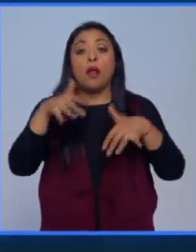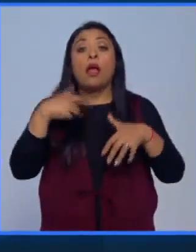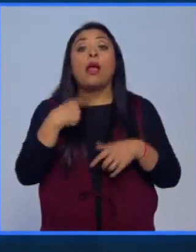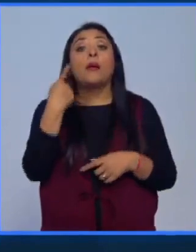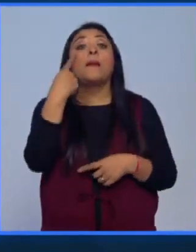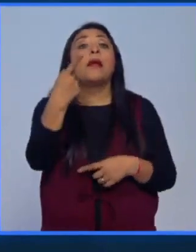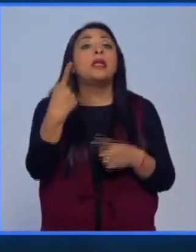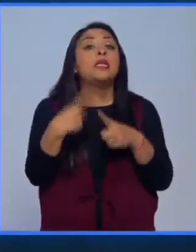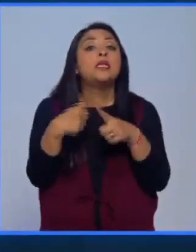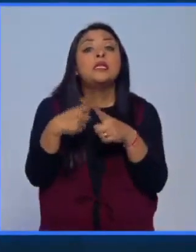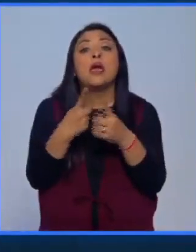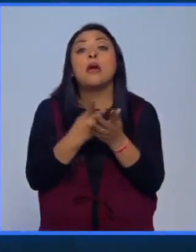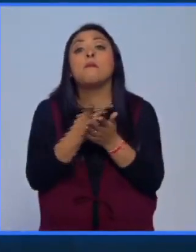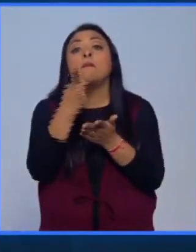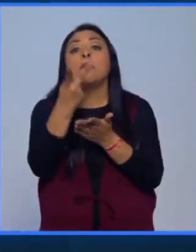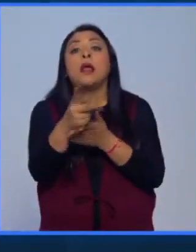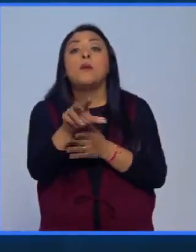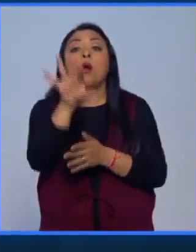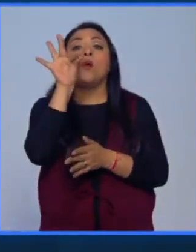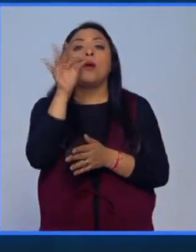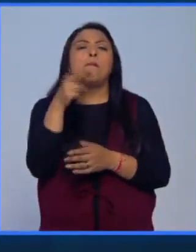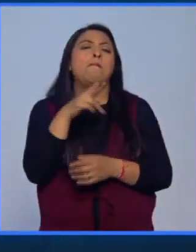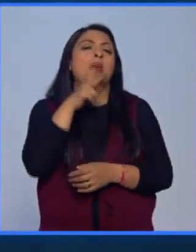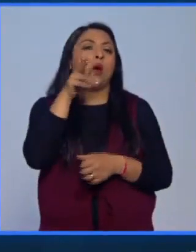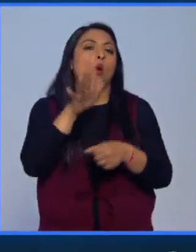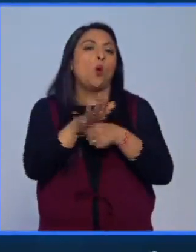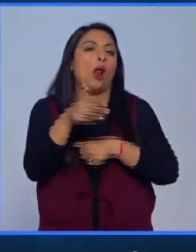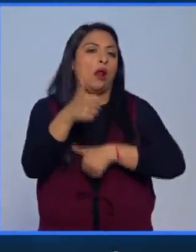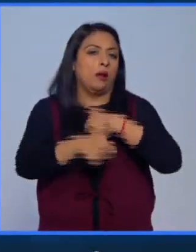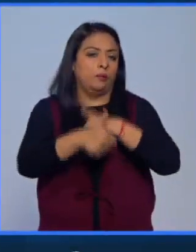de cuál ha sido la mejor.